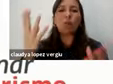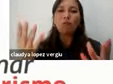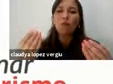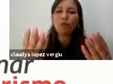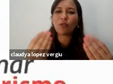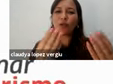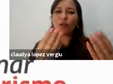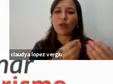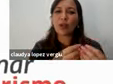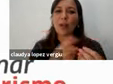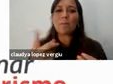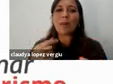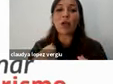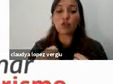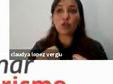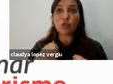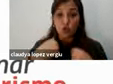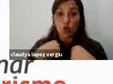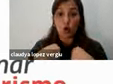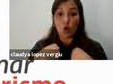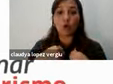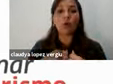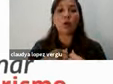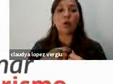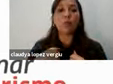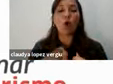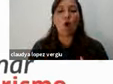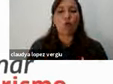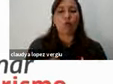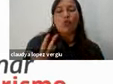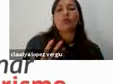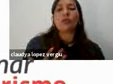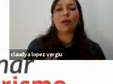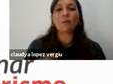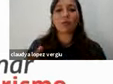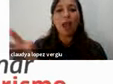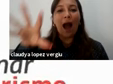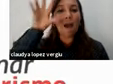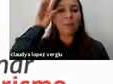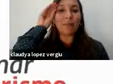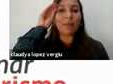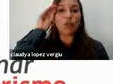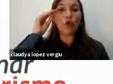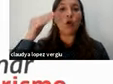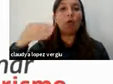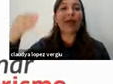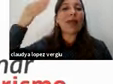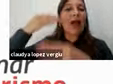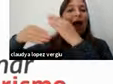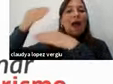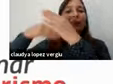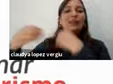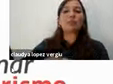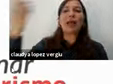querido aprender. Pero yo me siento orgullosa por el aprendizaje de ellos que yo ahora lo